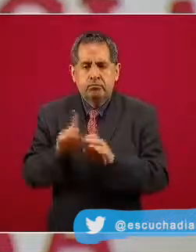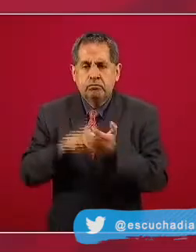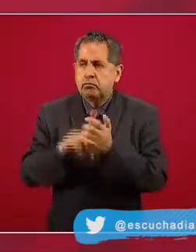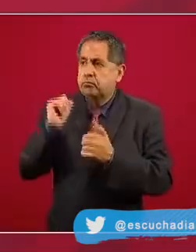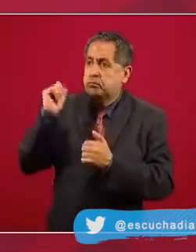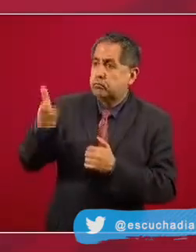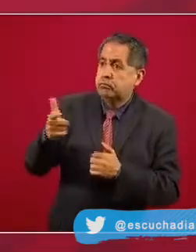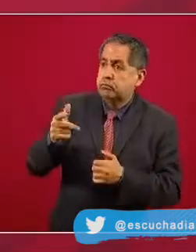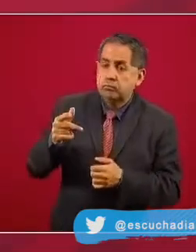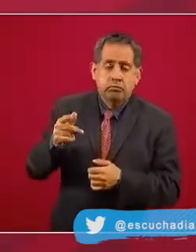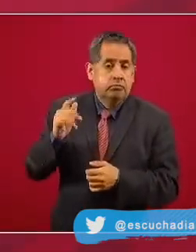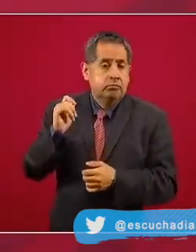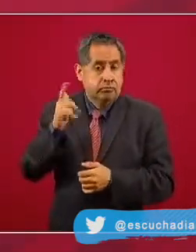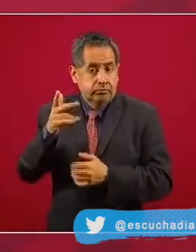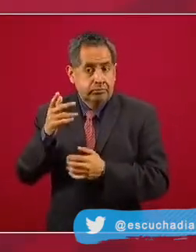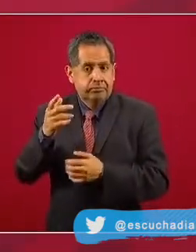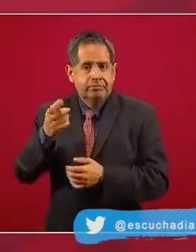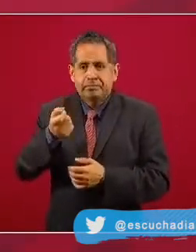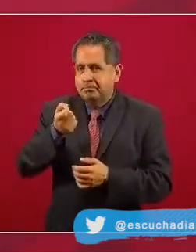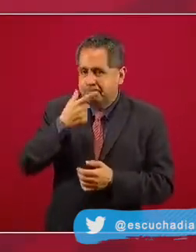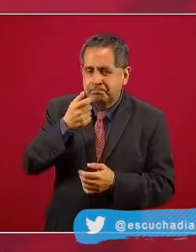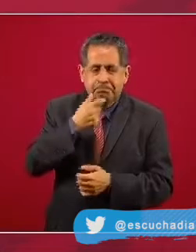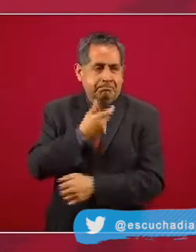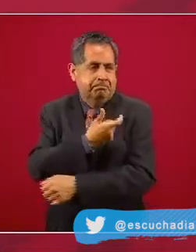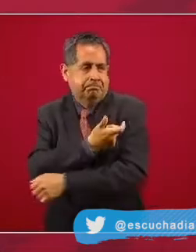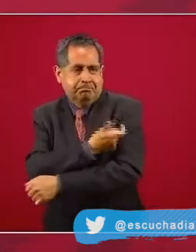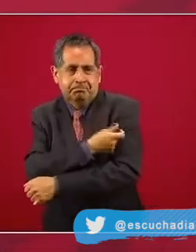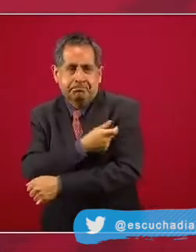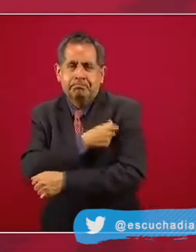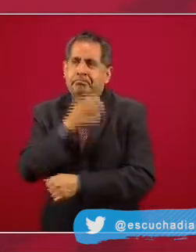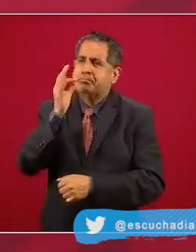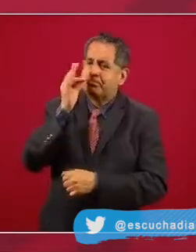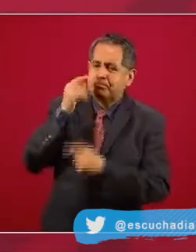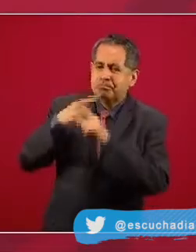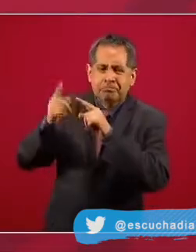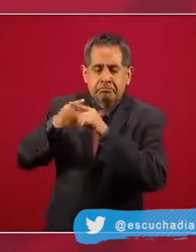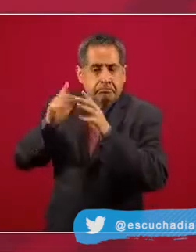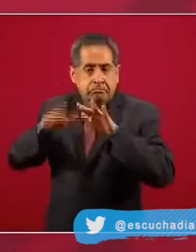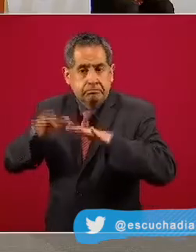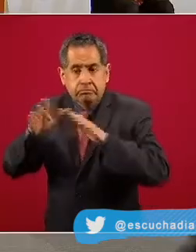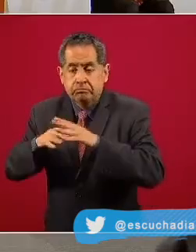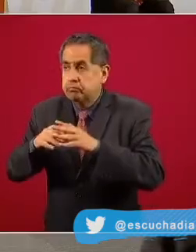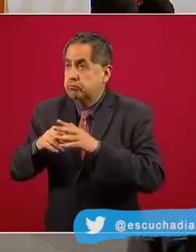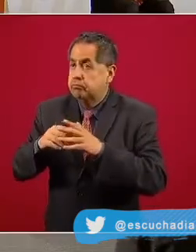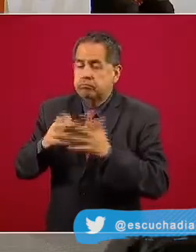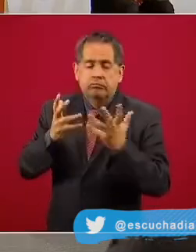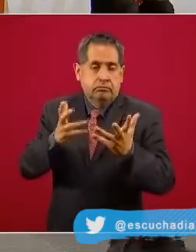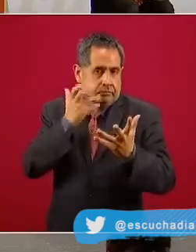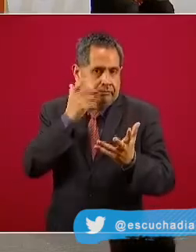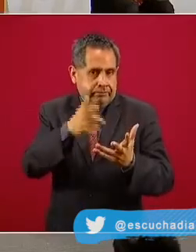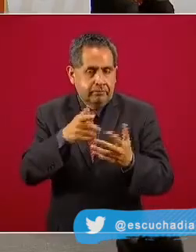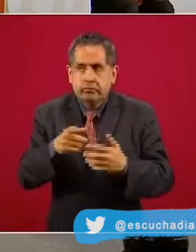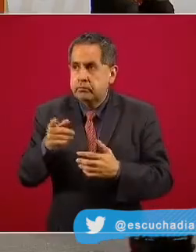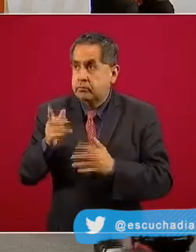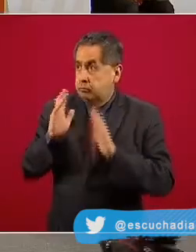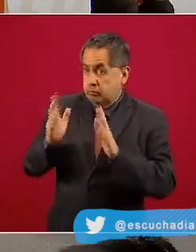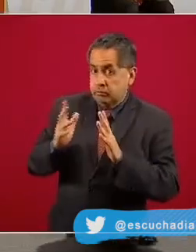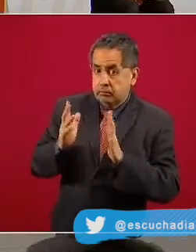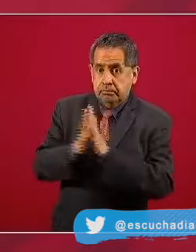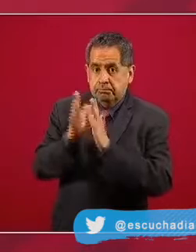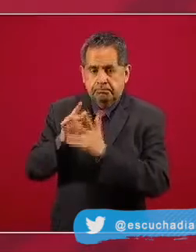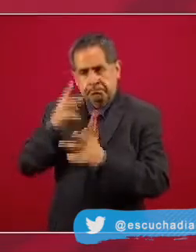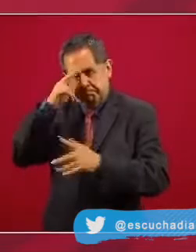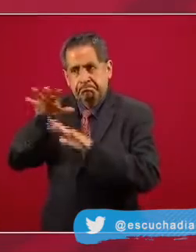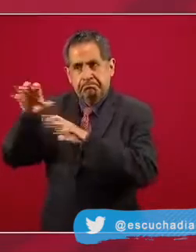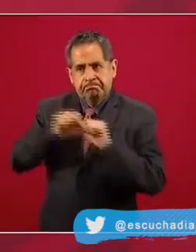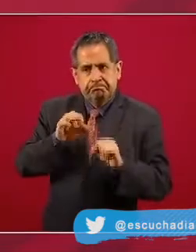y Walvax. El canciller informa también que hasta el momento se han repatriado a 16.874 mexicanos varados en todo